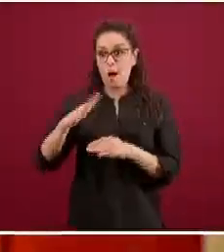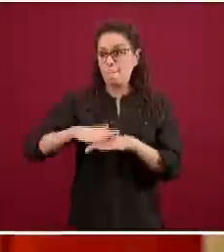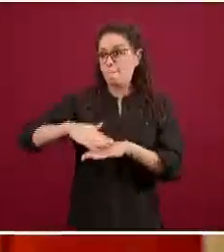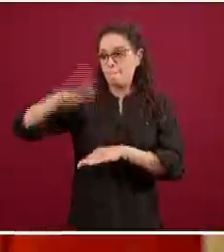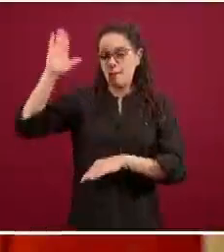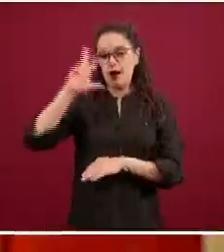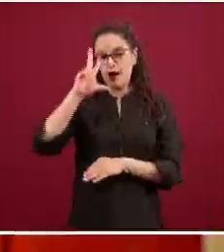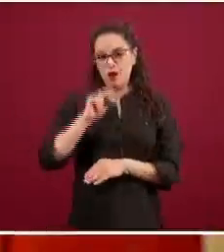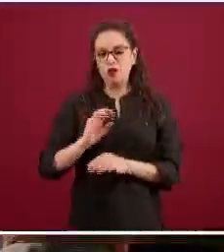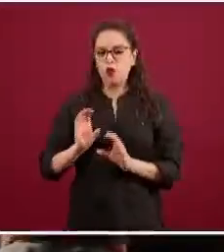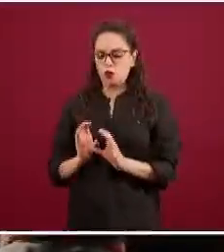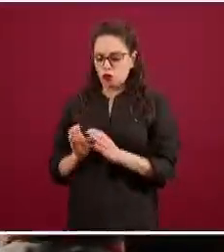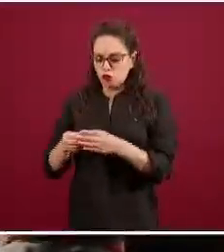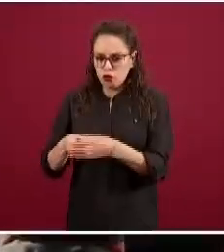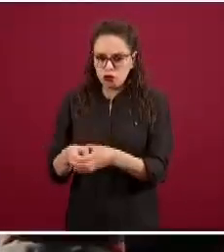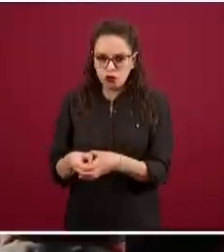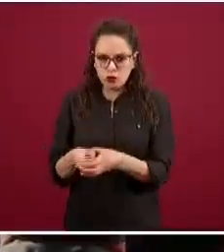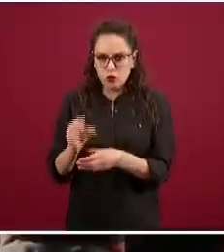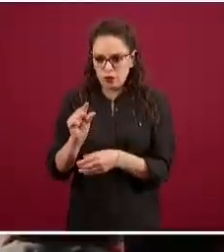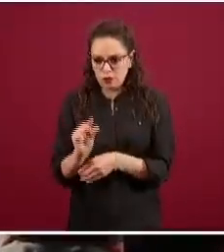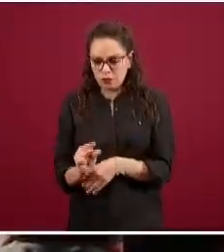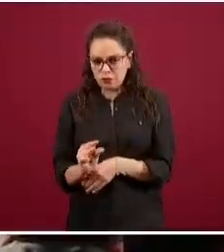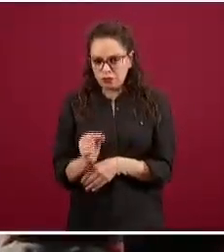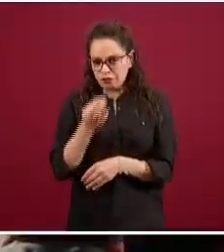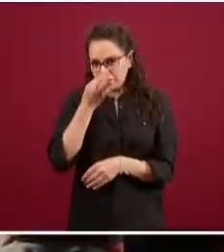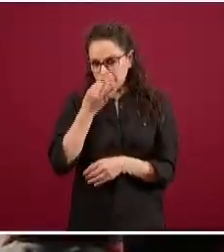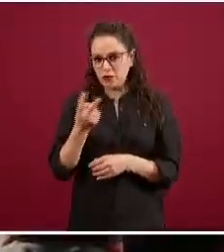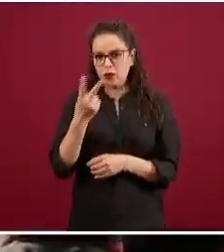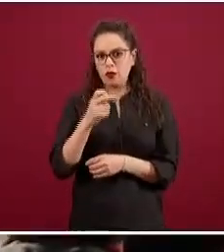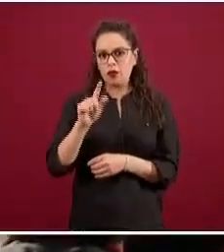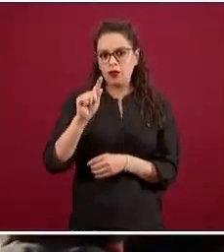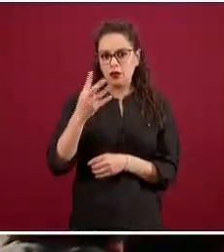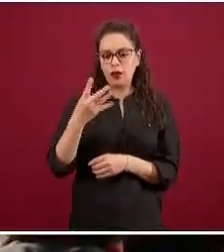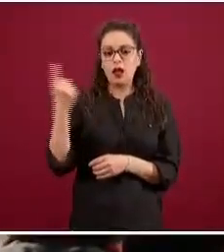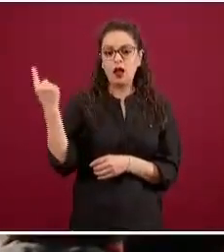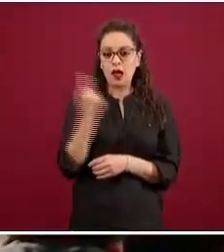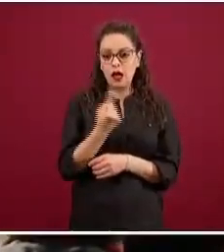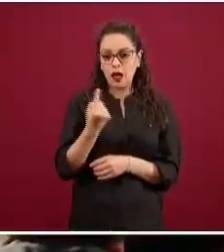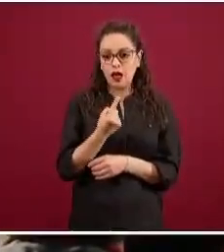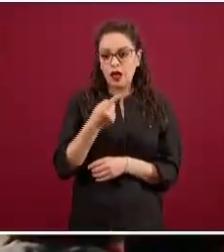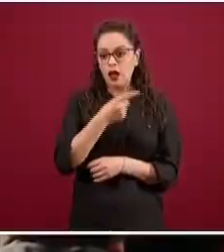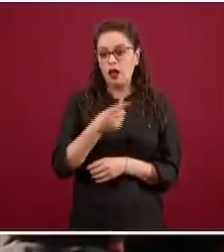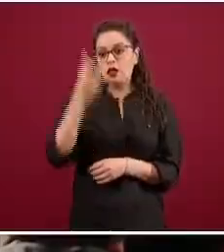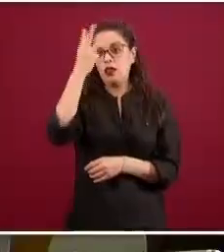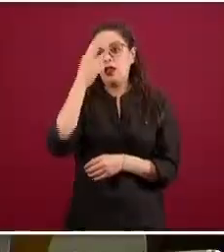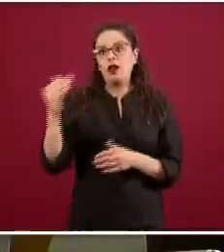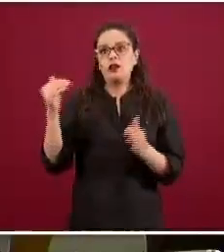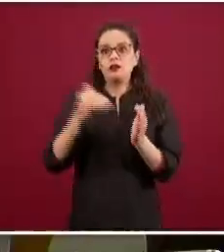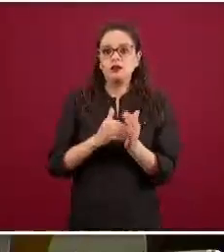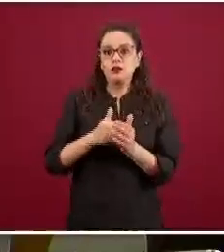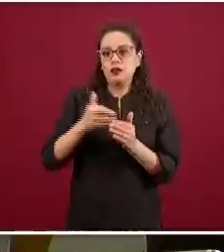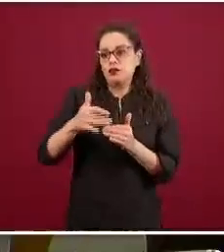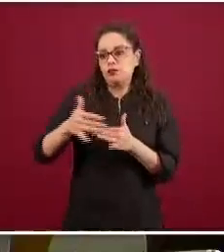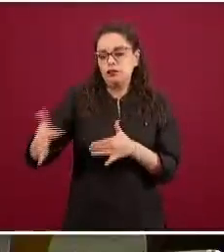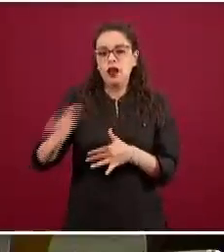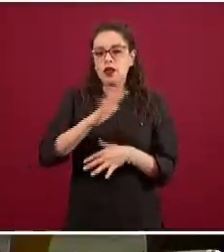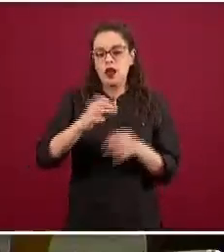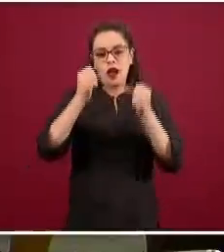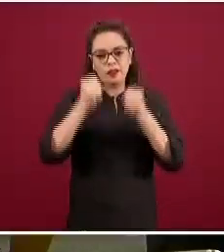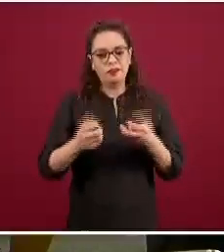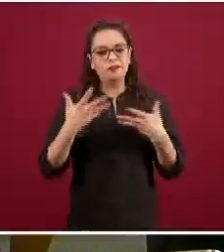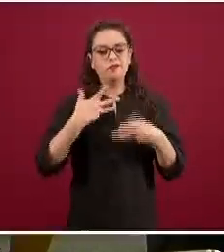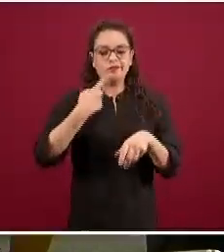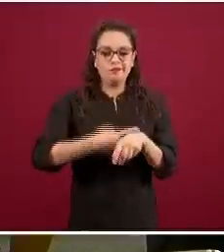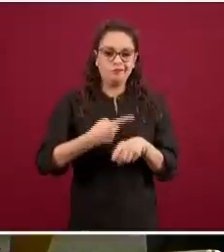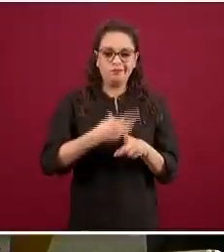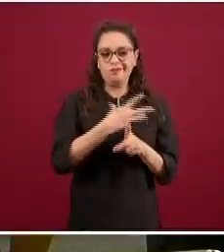mucho más pequeño, los 174, que los 3,000 y tantos confirmados, ¿sí? Pero la información en términos